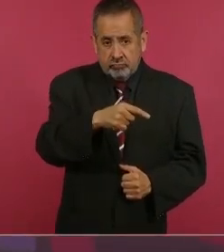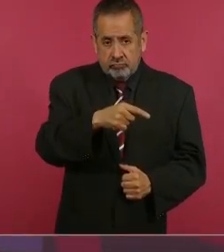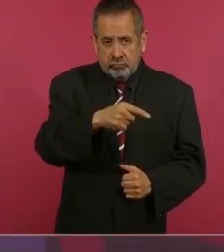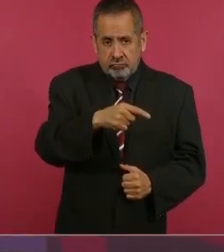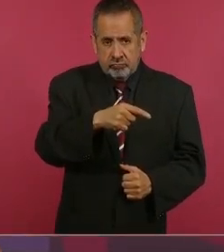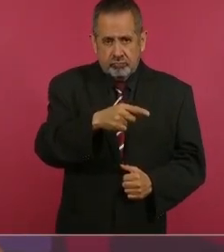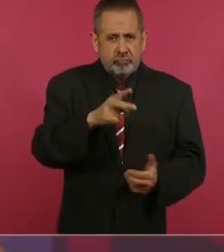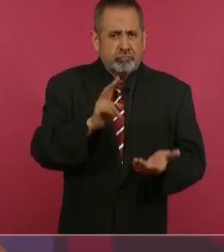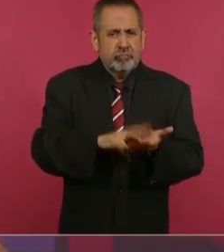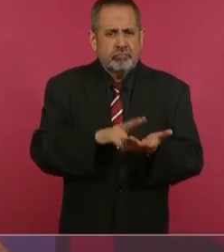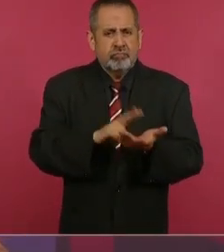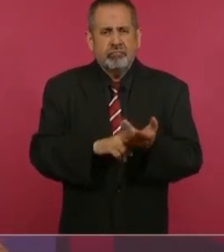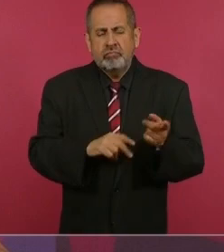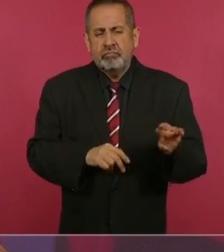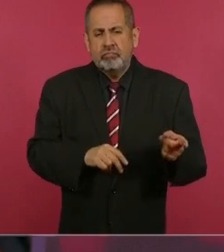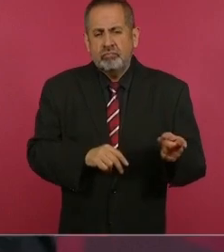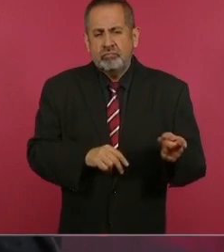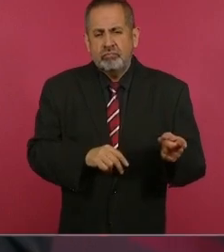costaba,